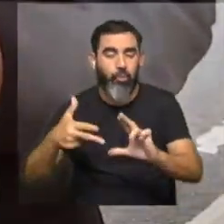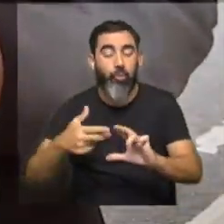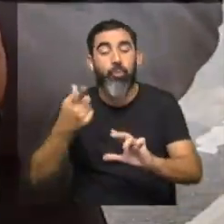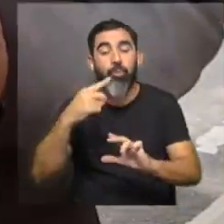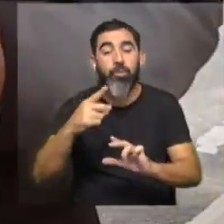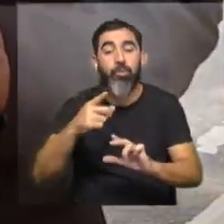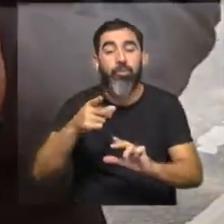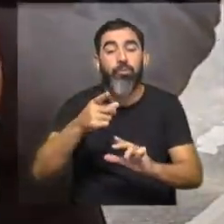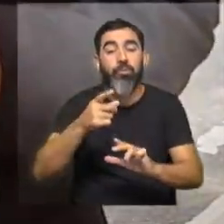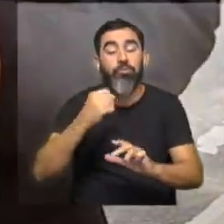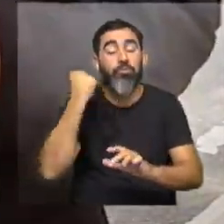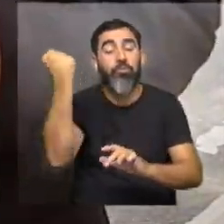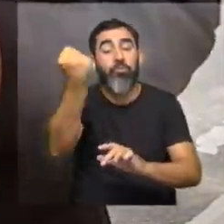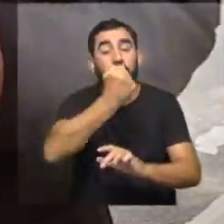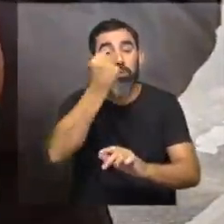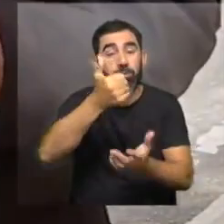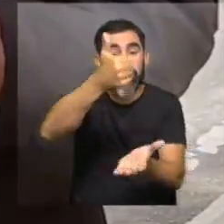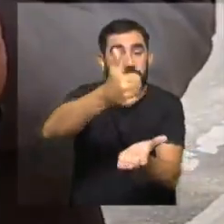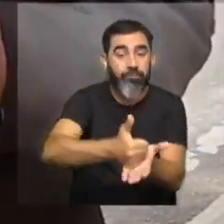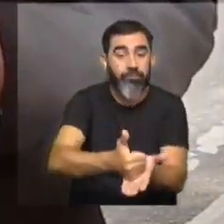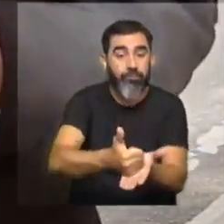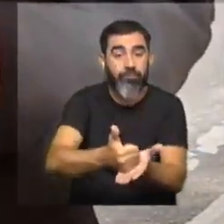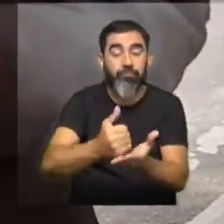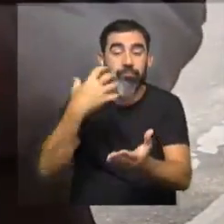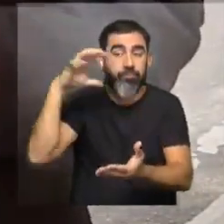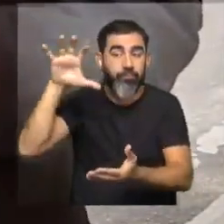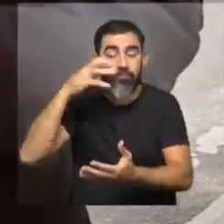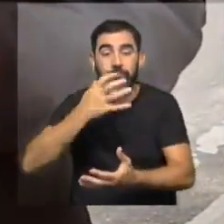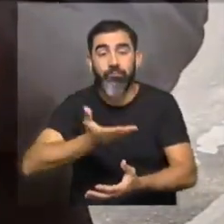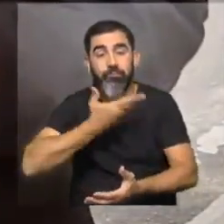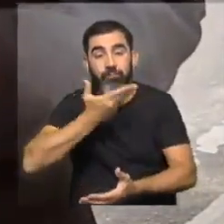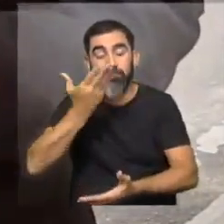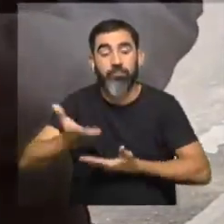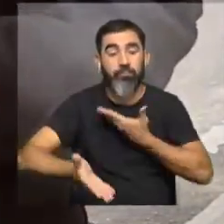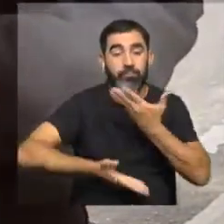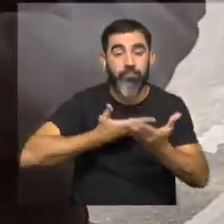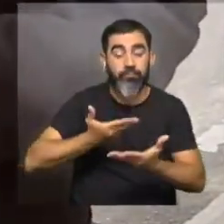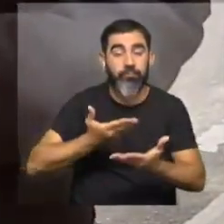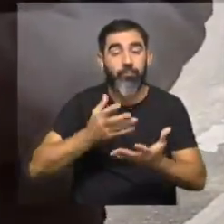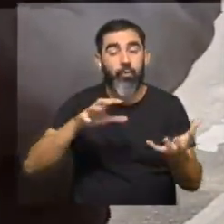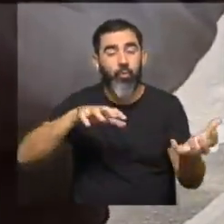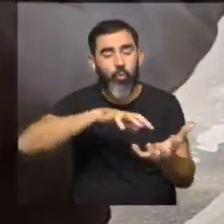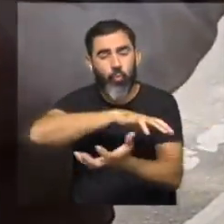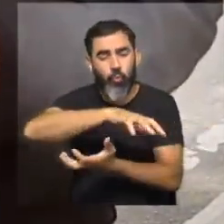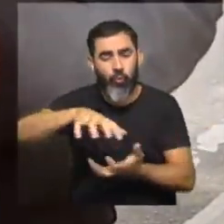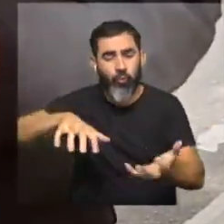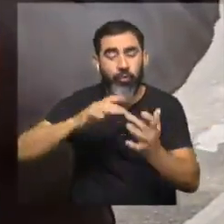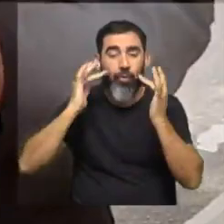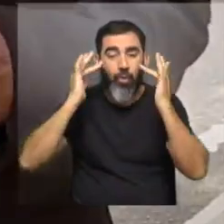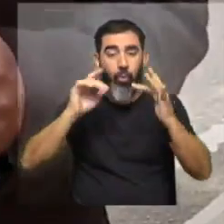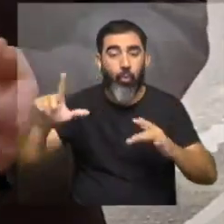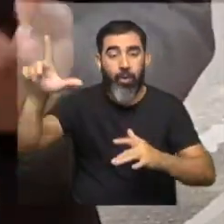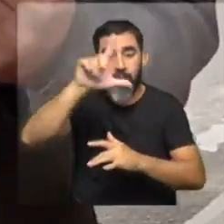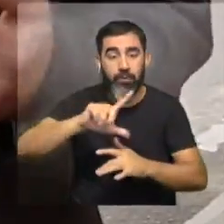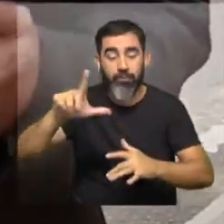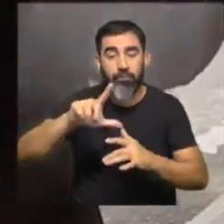ellos era bien significativo poder estar acá, hacer sentir lo que ellos pensaban en este contexto de conflicto en la enseñanza secundaria que